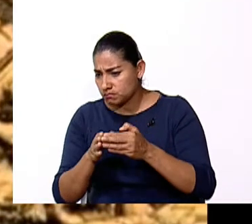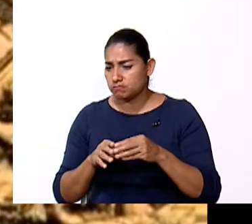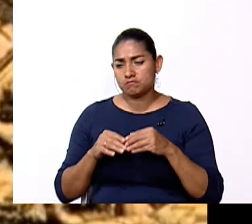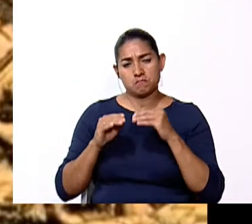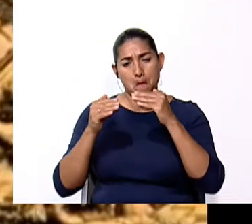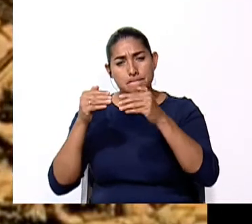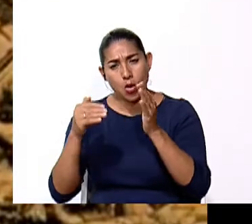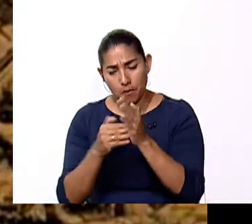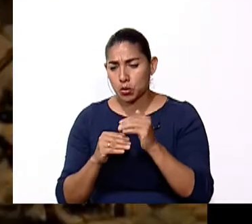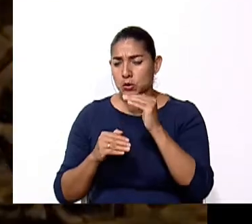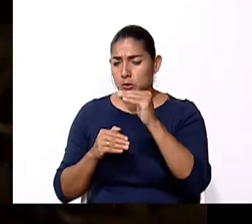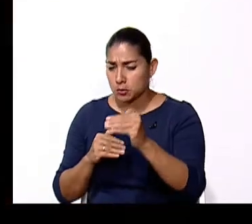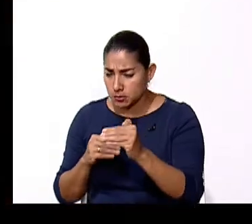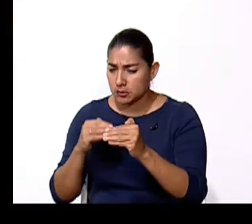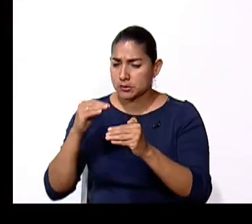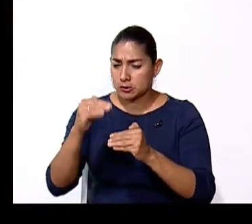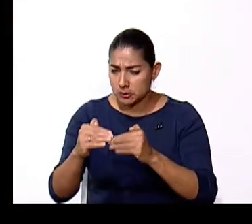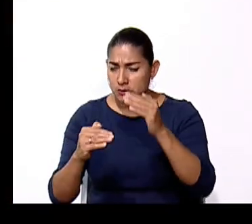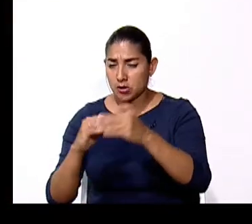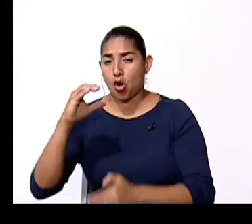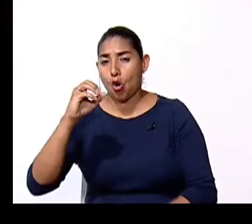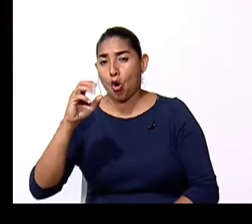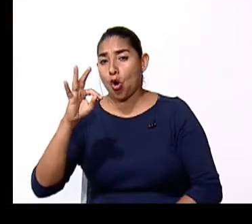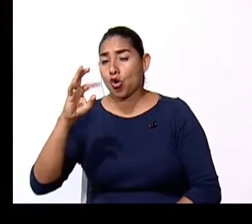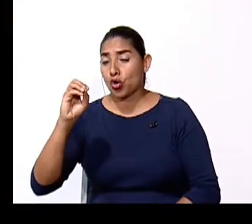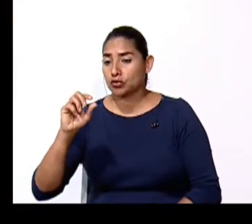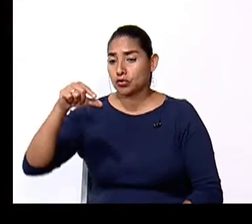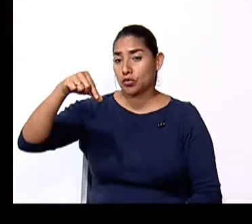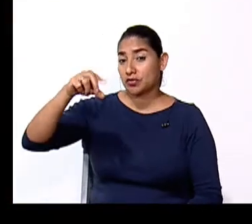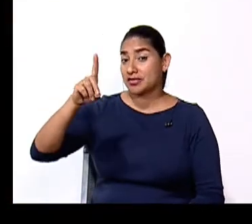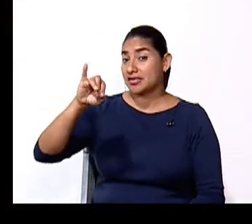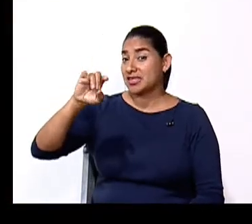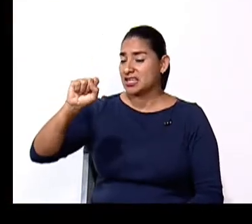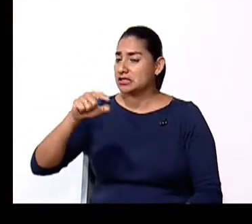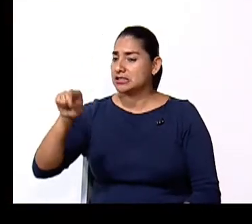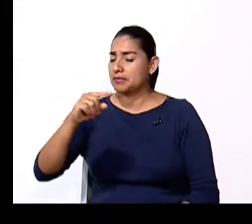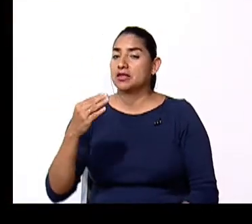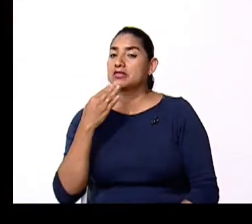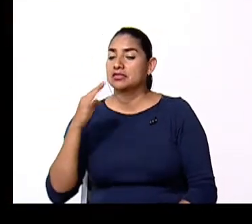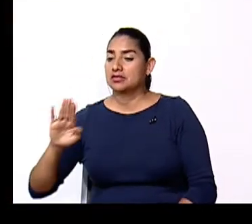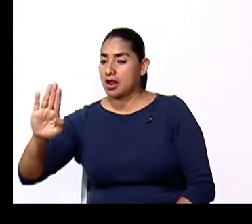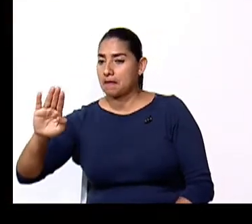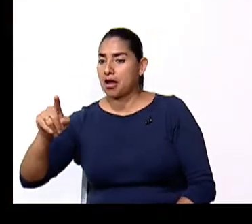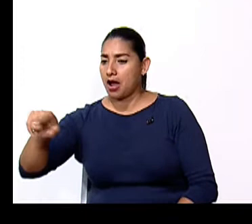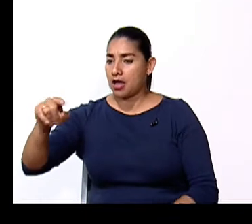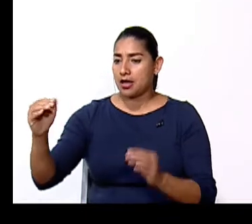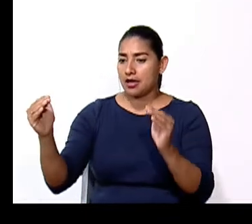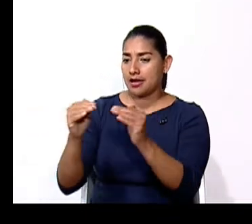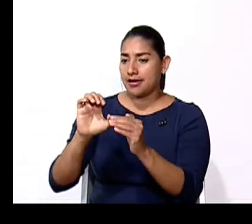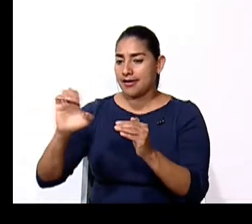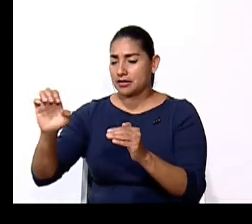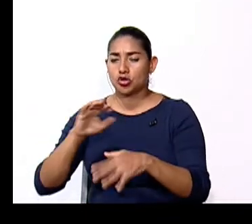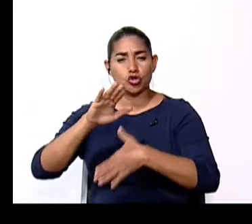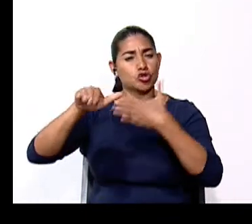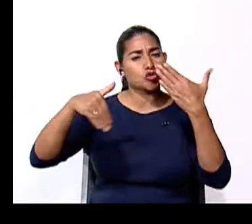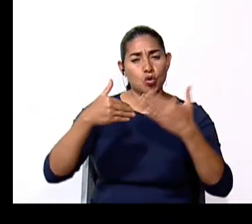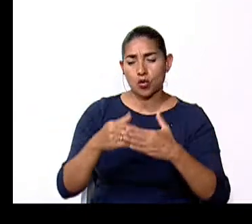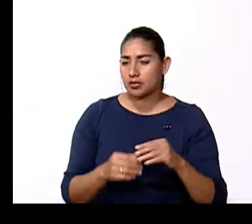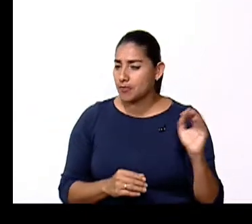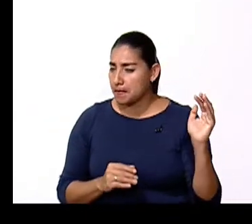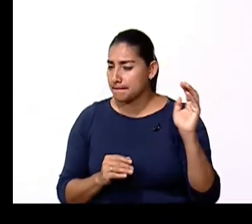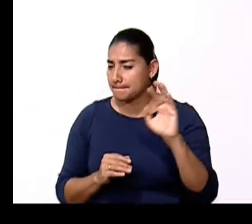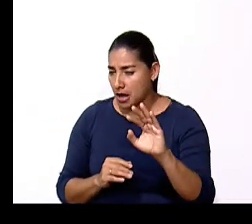el sufrimiento de nuestros aborígenes. Estos que sí eran los dueños de esos territorios,